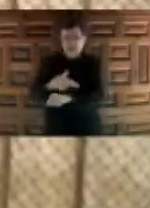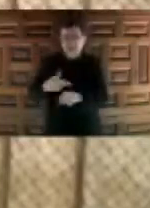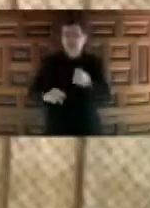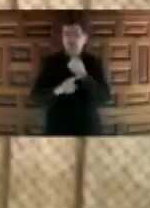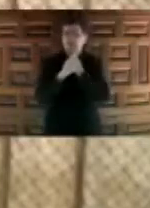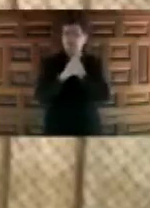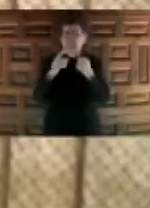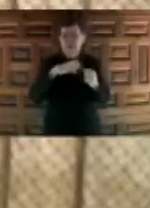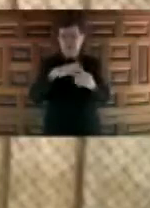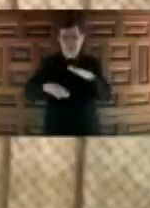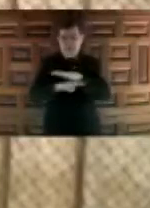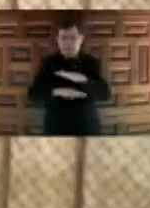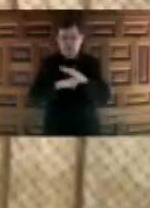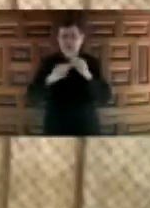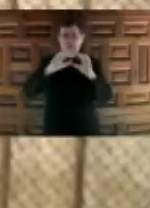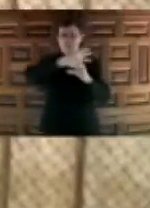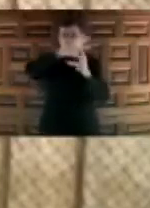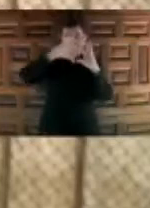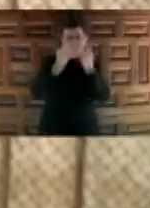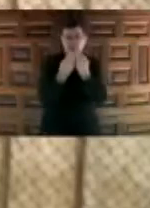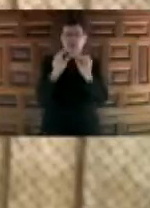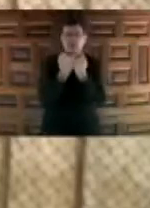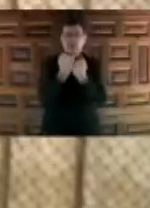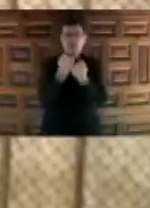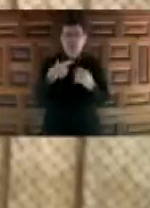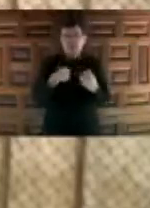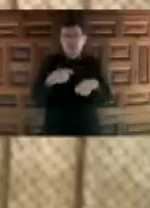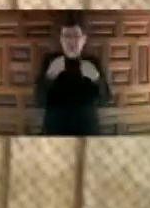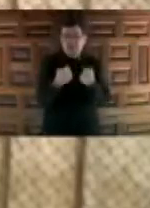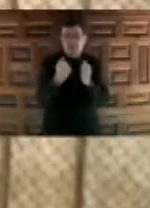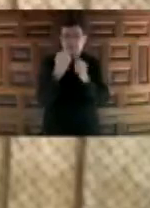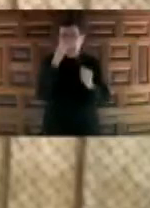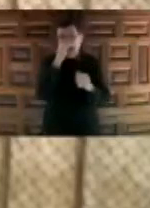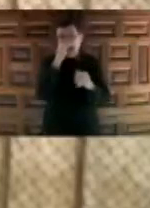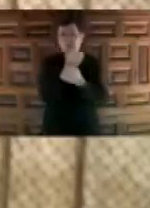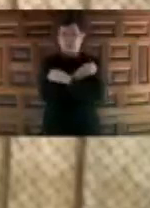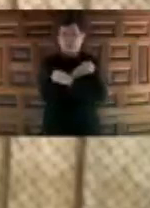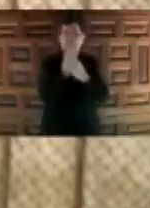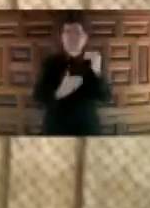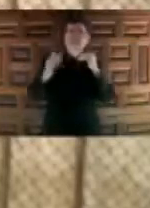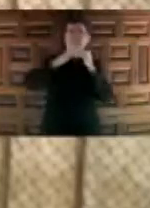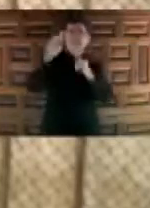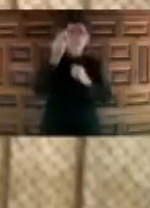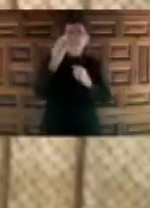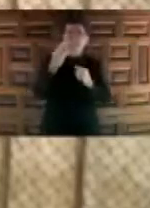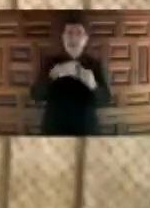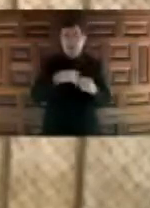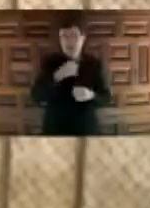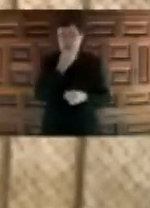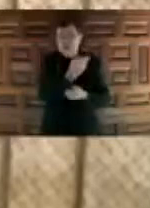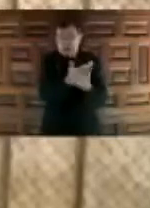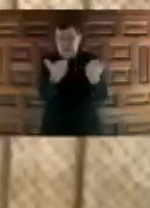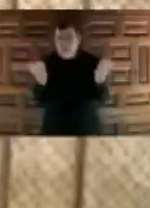problemas estructurales, la universalización y la gratuidad de la educación superior? La dinámica que